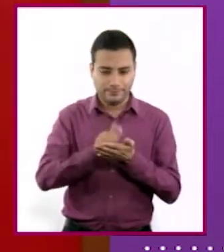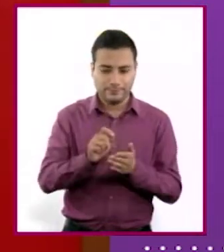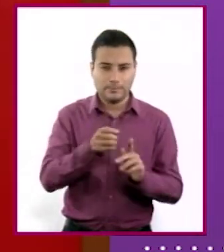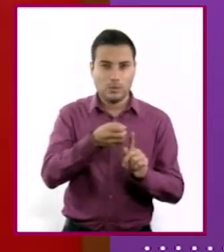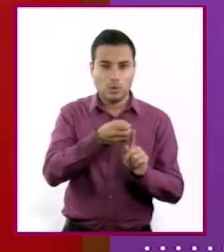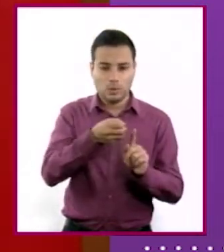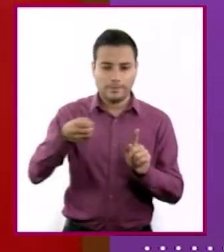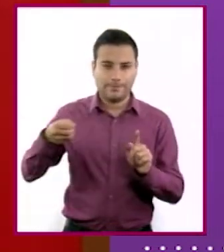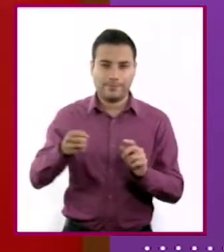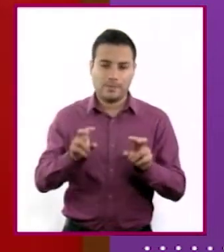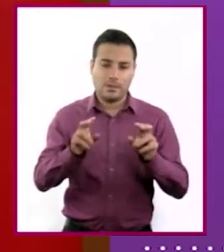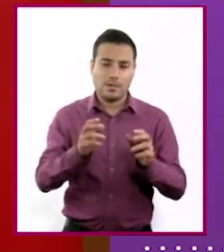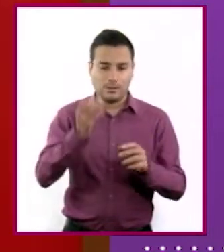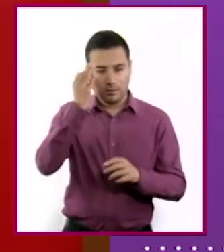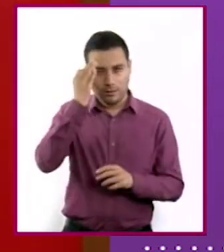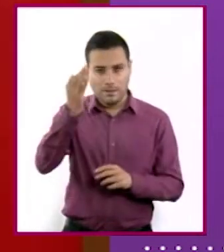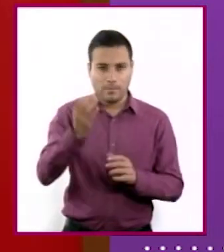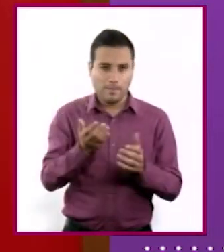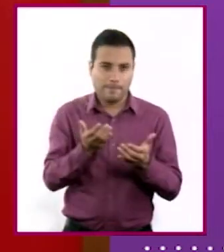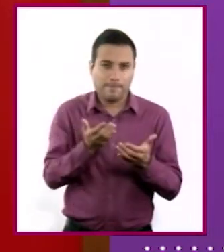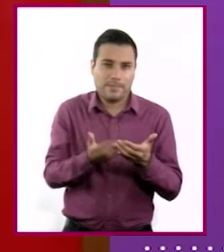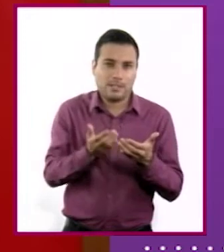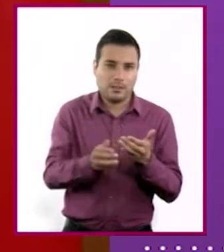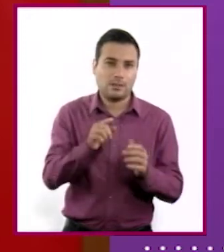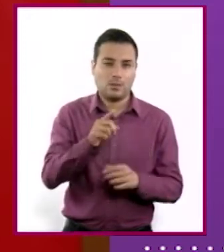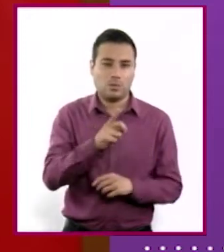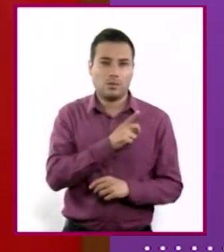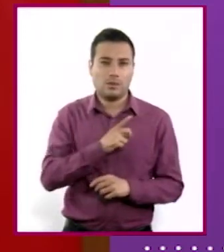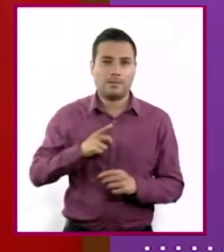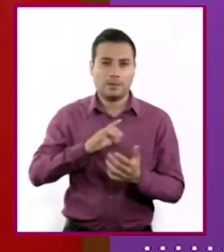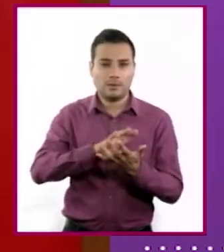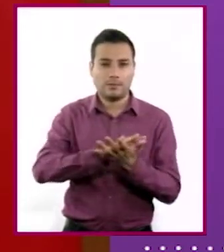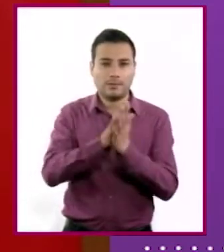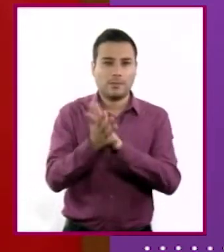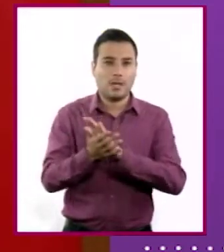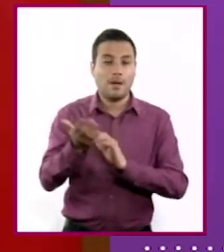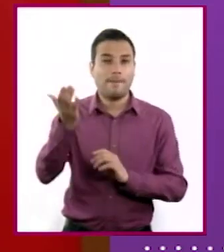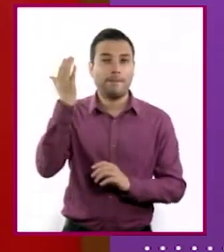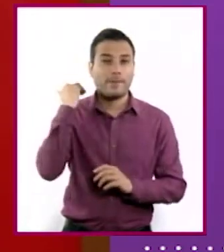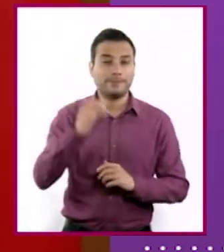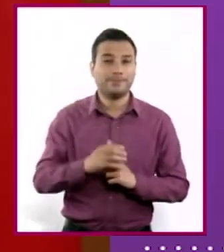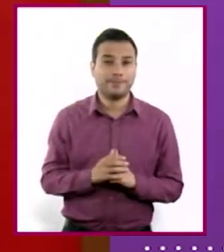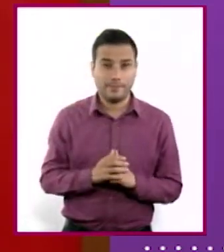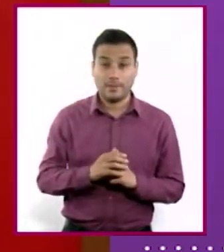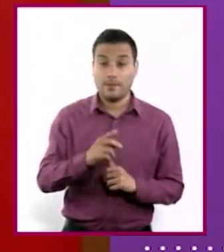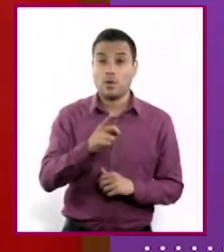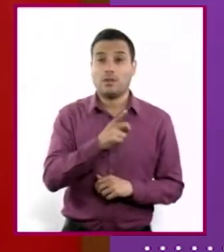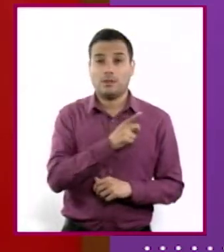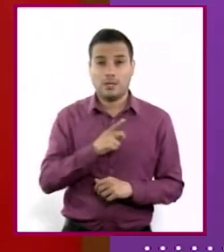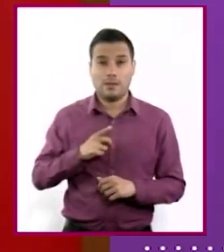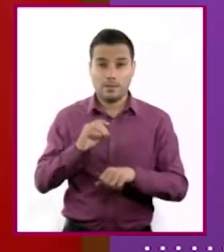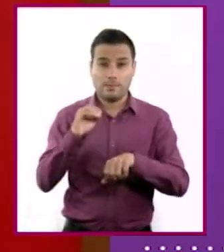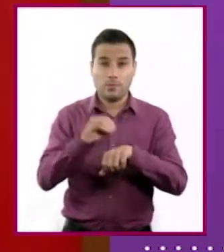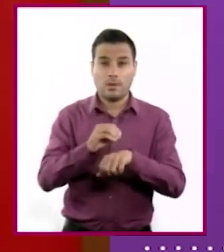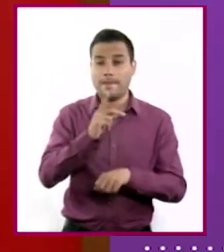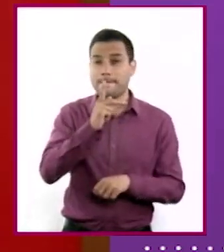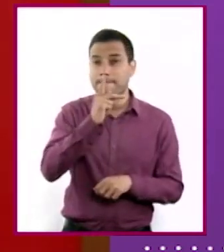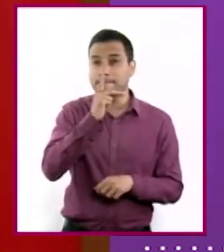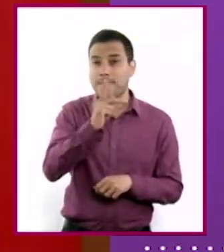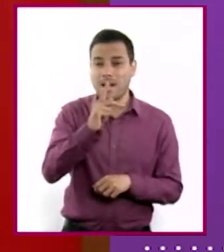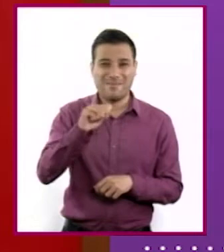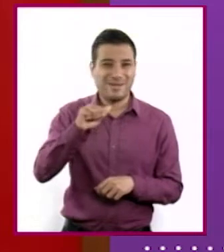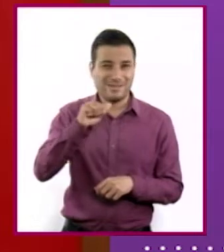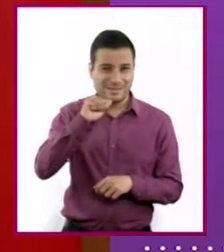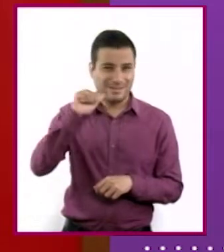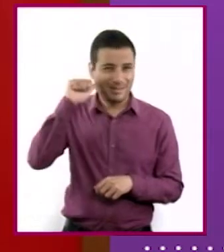que están en presente en tiempo pasado, agregándoles la palabra yesterday, que significa